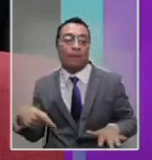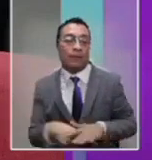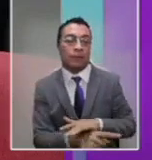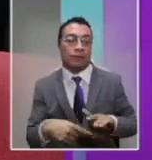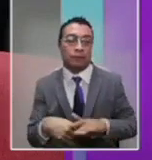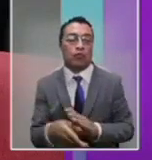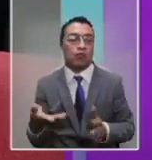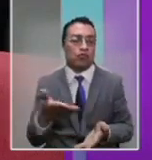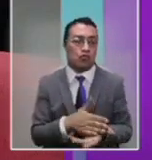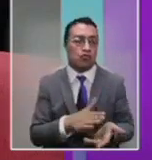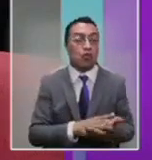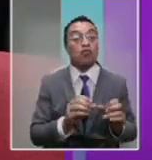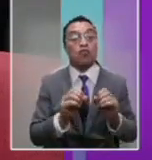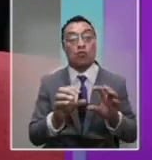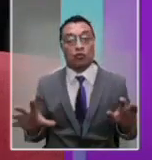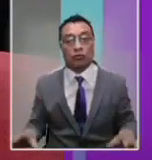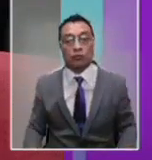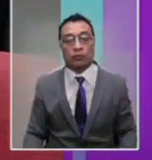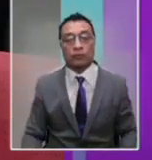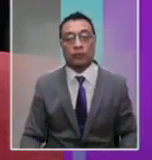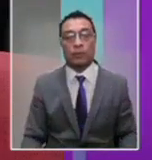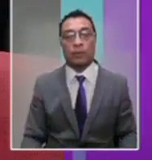clandestinas.